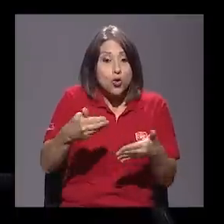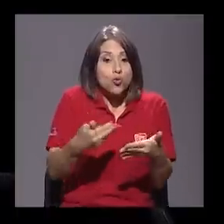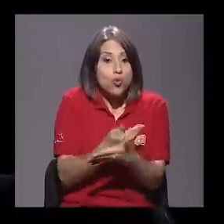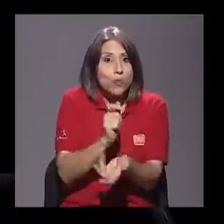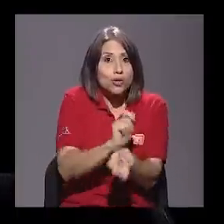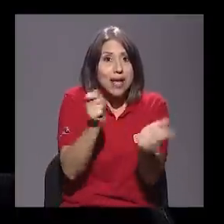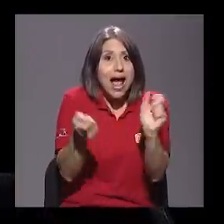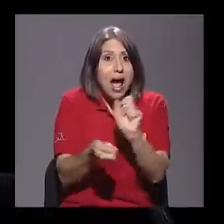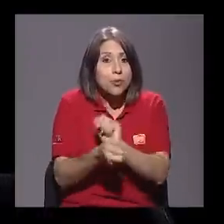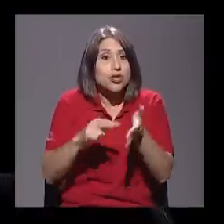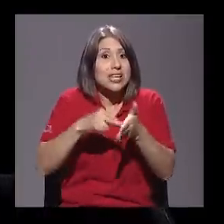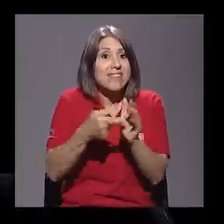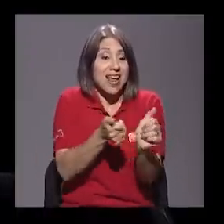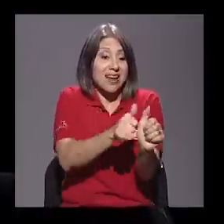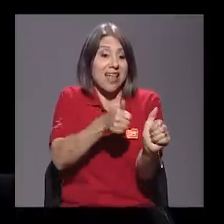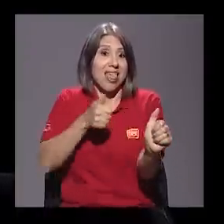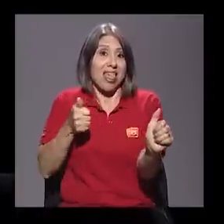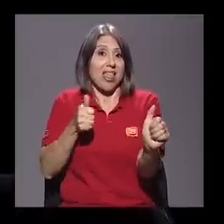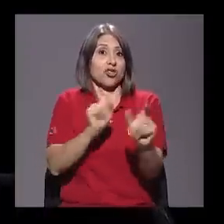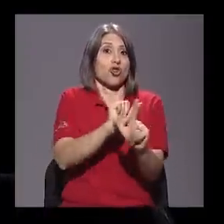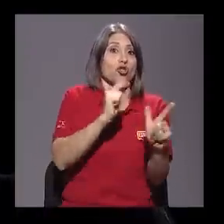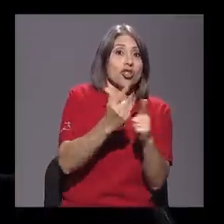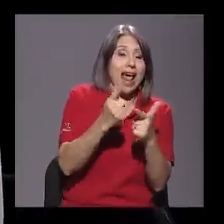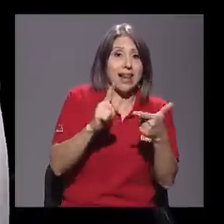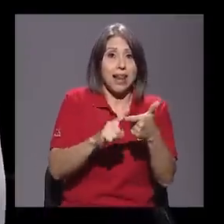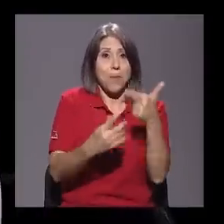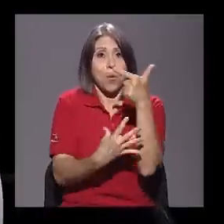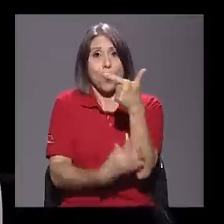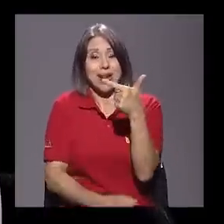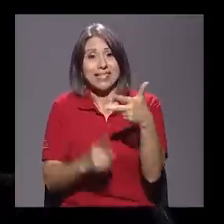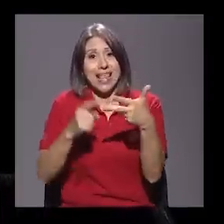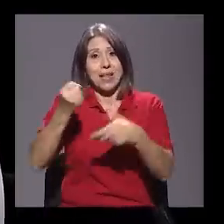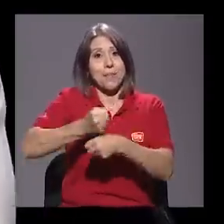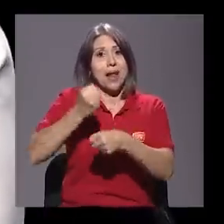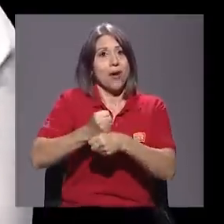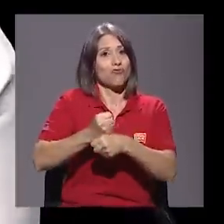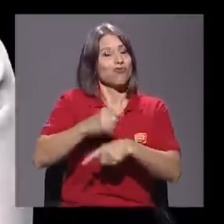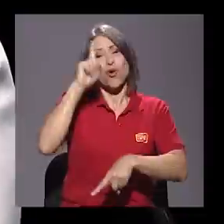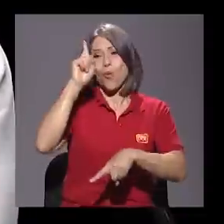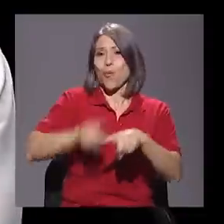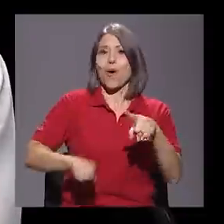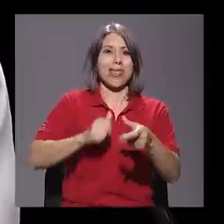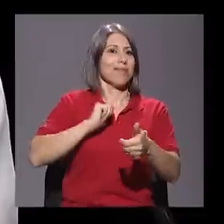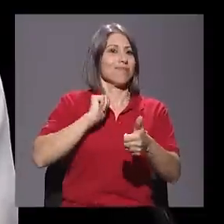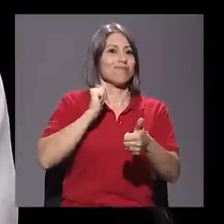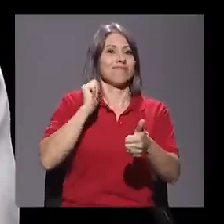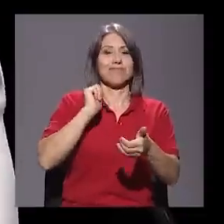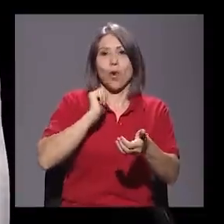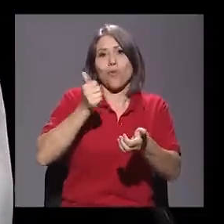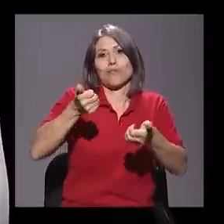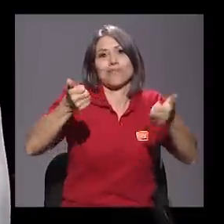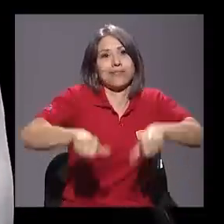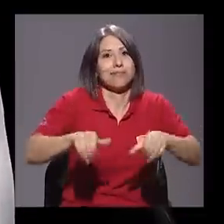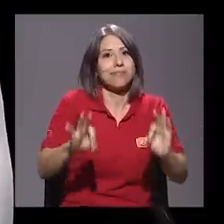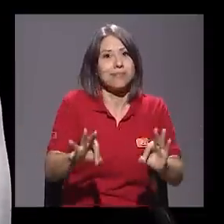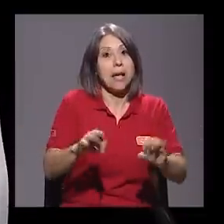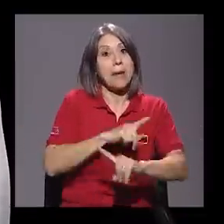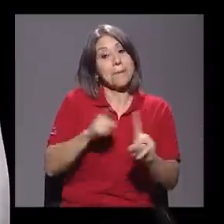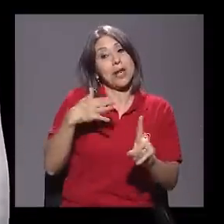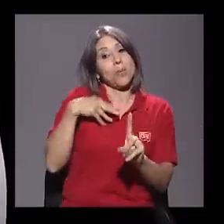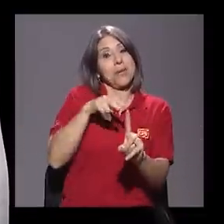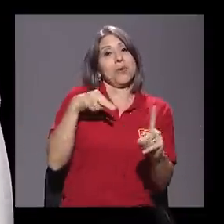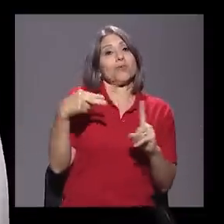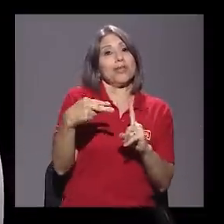en materia social de desigualdad, de pobreza y desempleo, simplemente no pueden ser viables. Pero bueno, esa es mi perspectiva. Cada quien tiene su forma